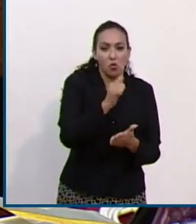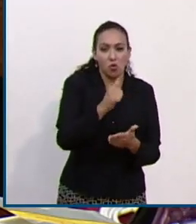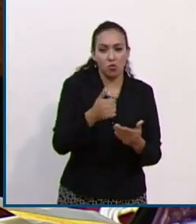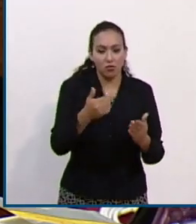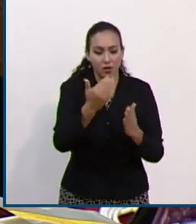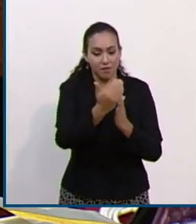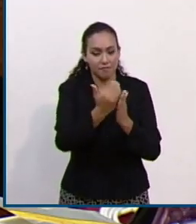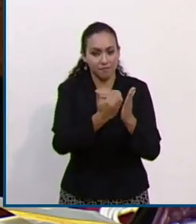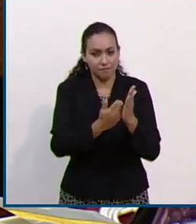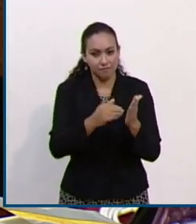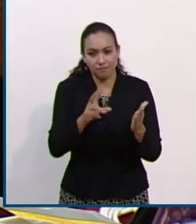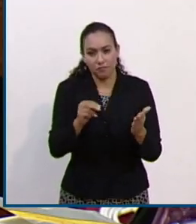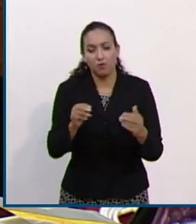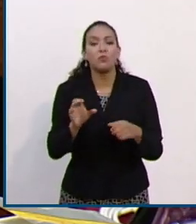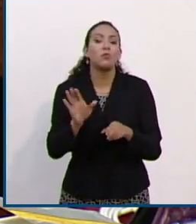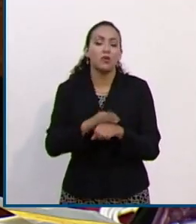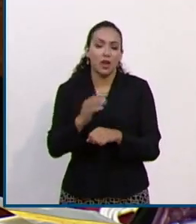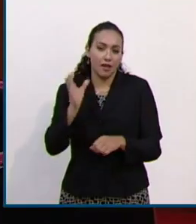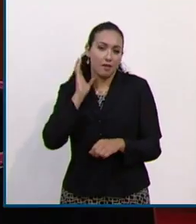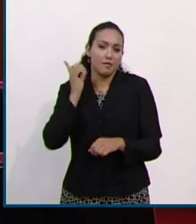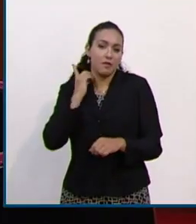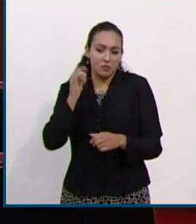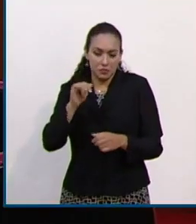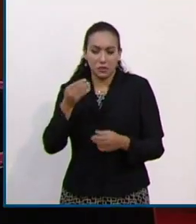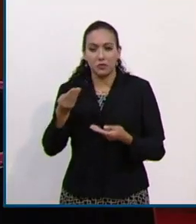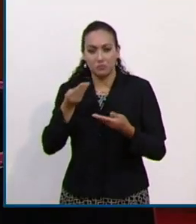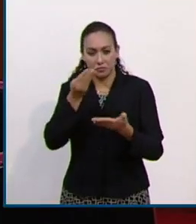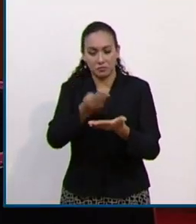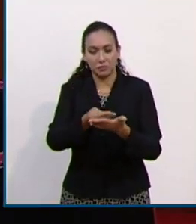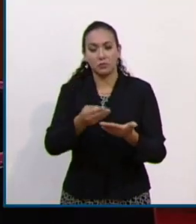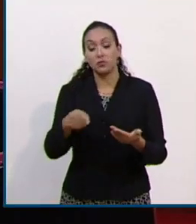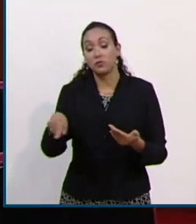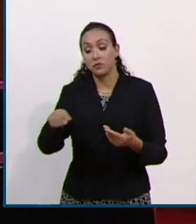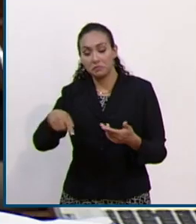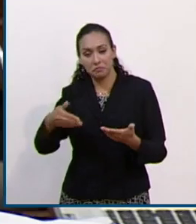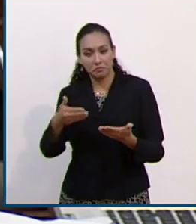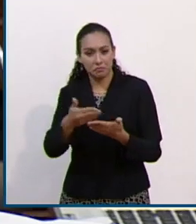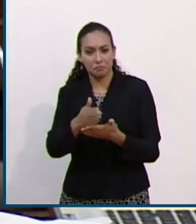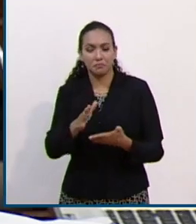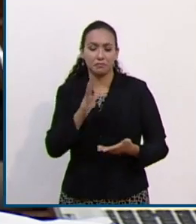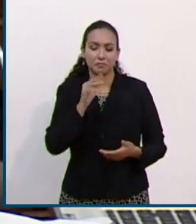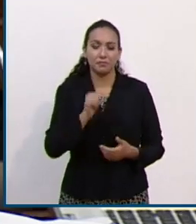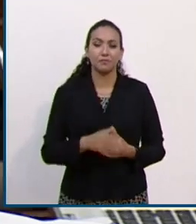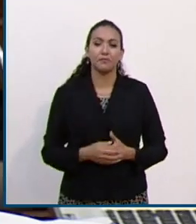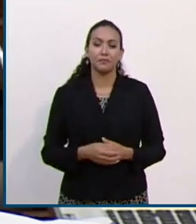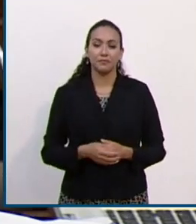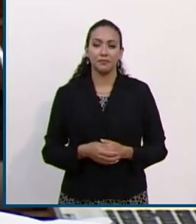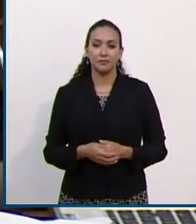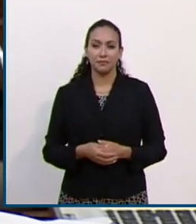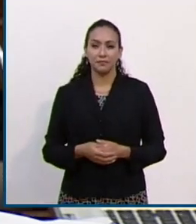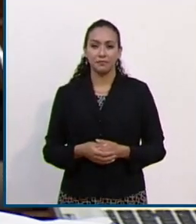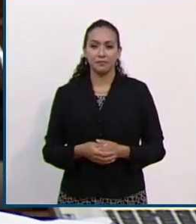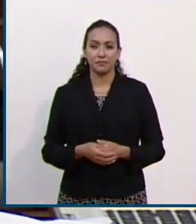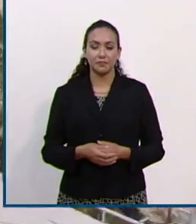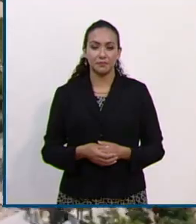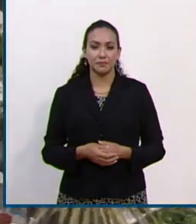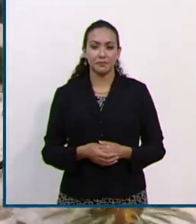de procedencia de la Cámara de Diputados. Para el canal del Poder Judicial de la Federación, Mario López